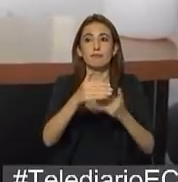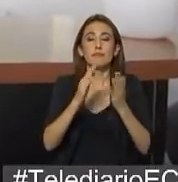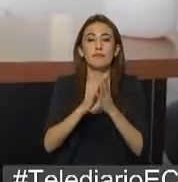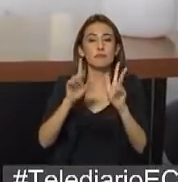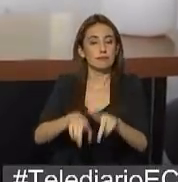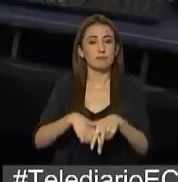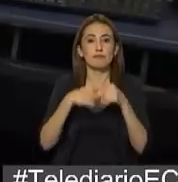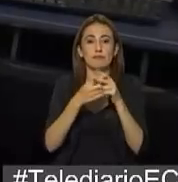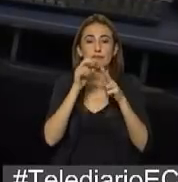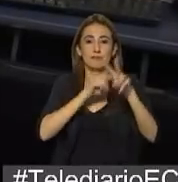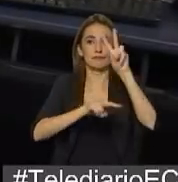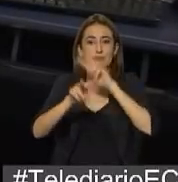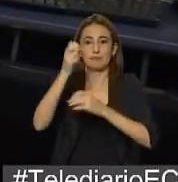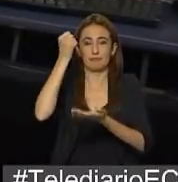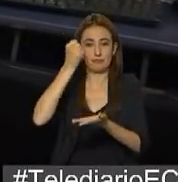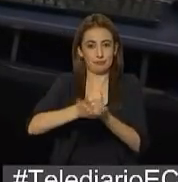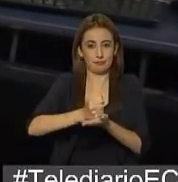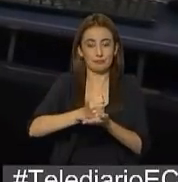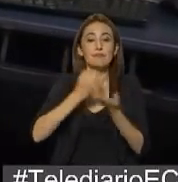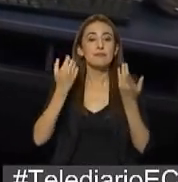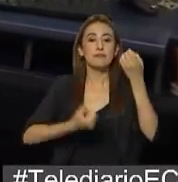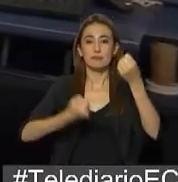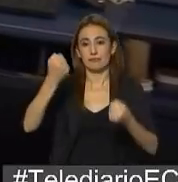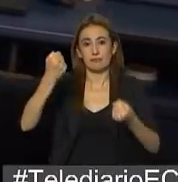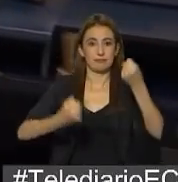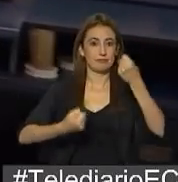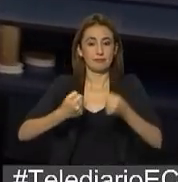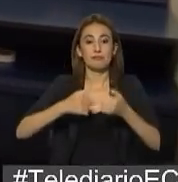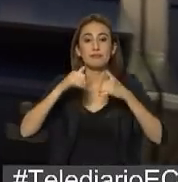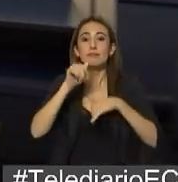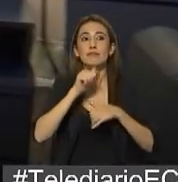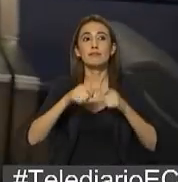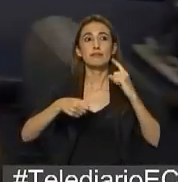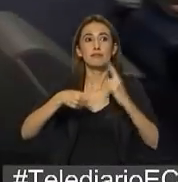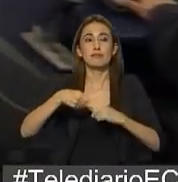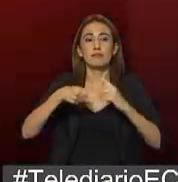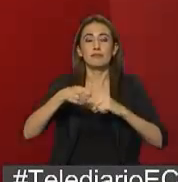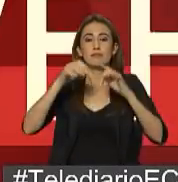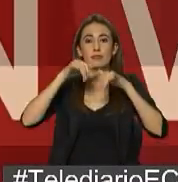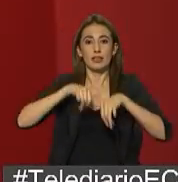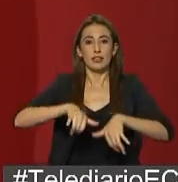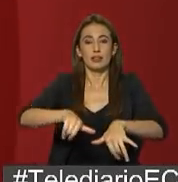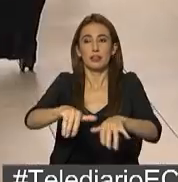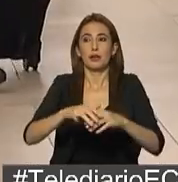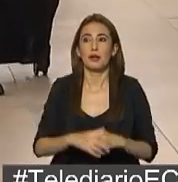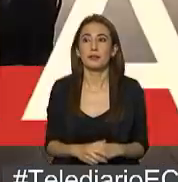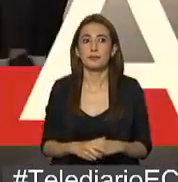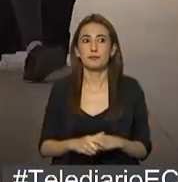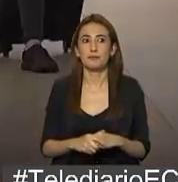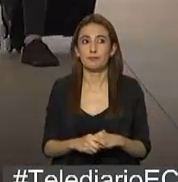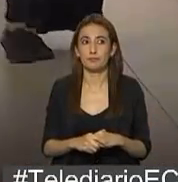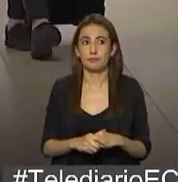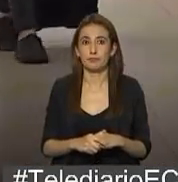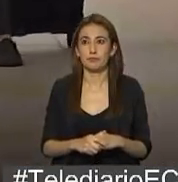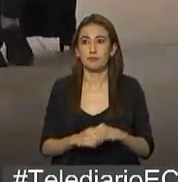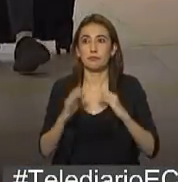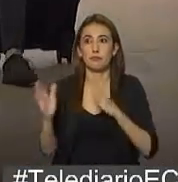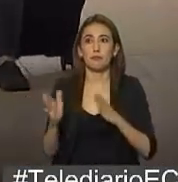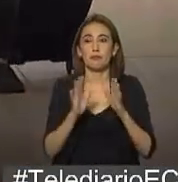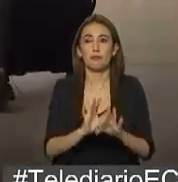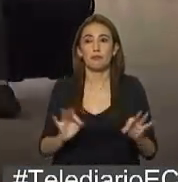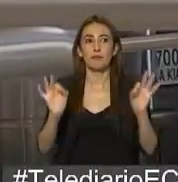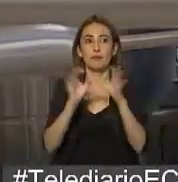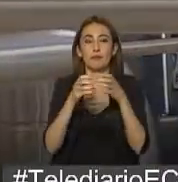de Internet. El trámite de revisión vehicular en Quito seguirá suspendido hasta diciembre. Solo 3 aerolíneas nacionales y